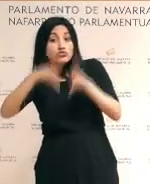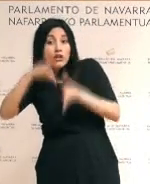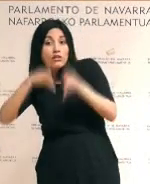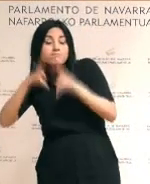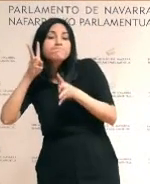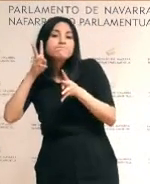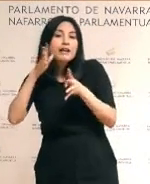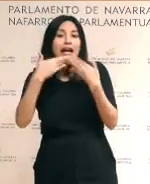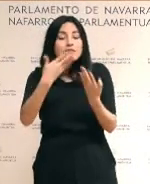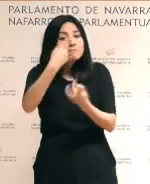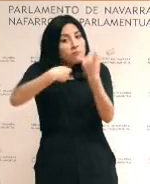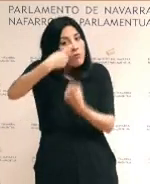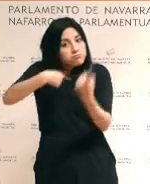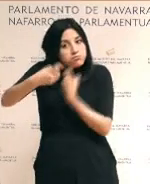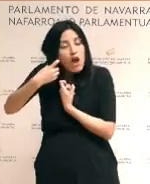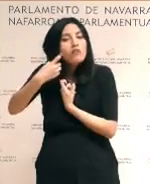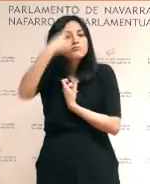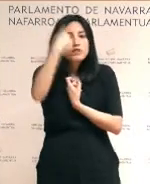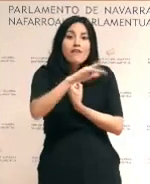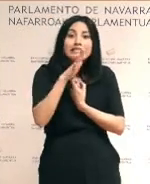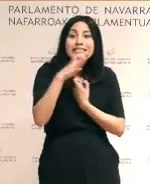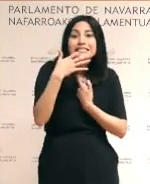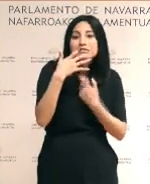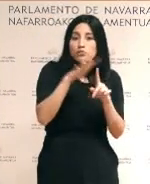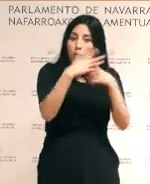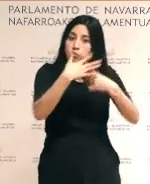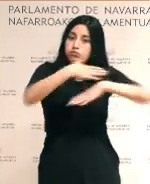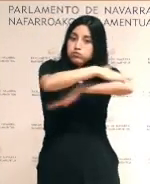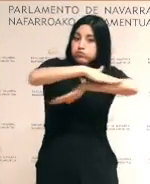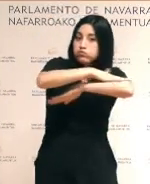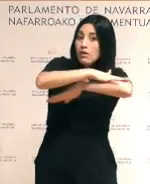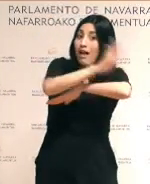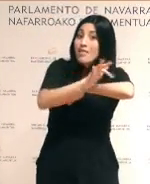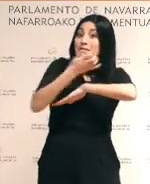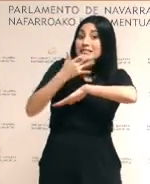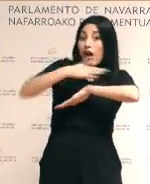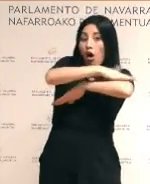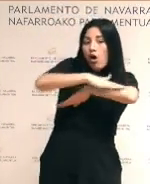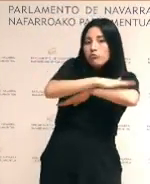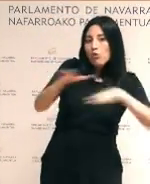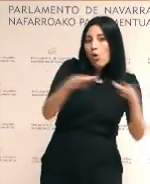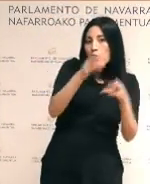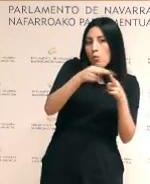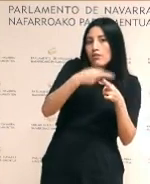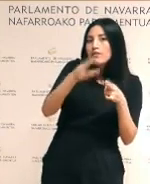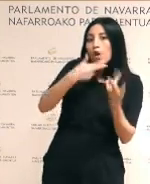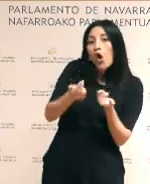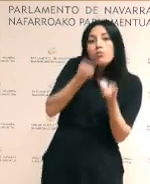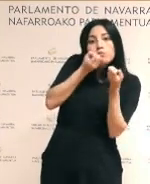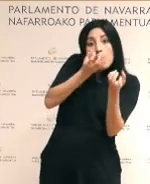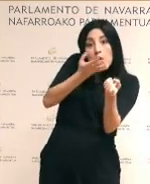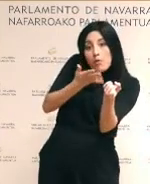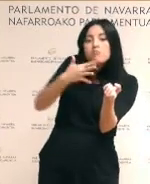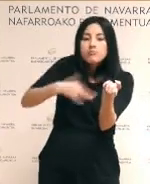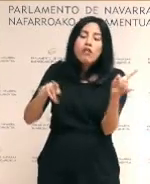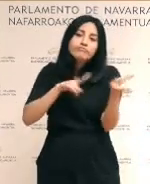así, una gran tolerancia, sobre todo cuando hacen declaraciones públicas que son susceptibles de crítica. Esa labor que tienen los medios de